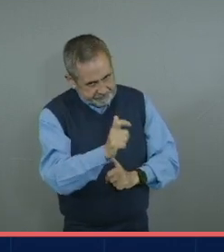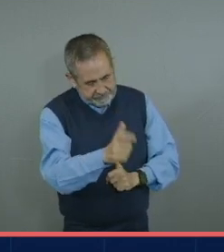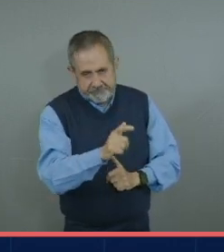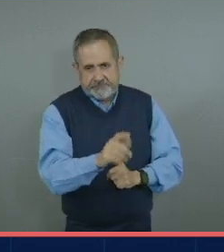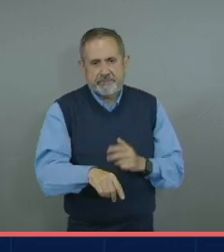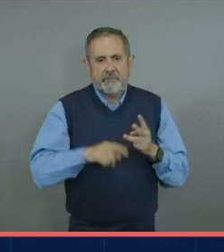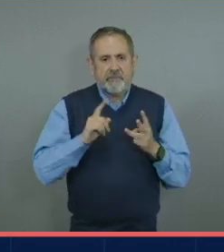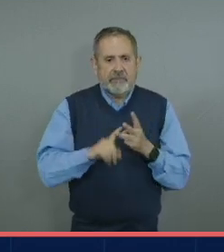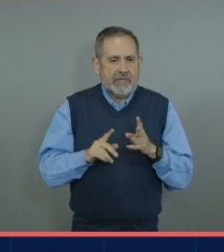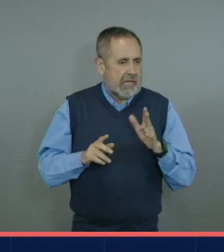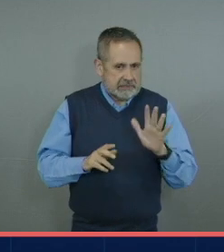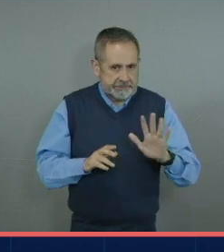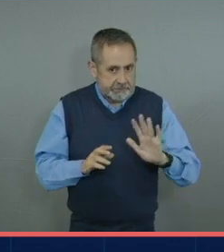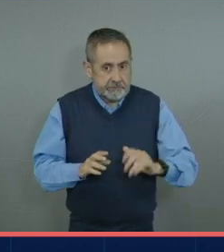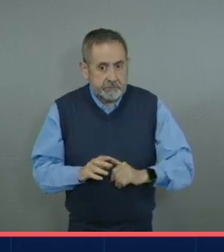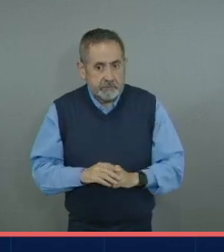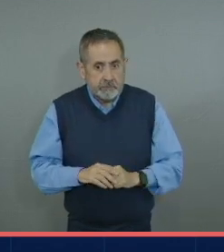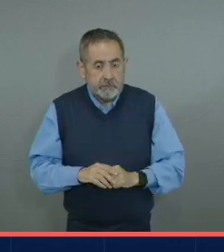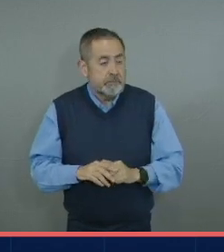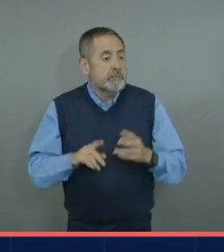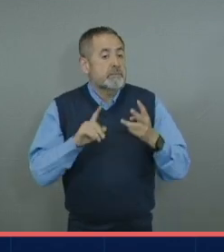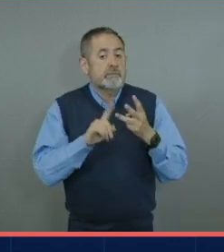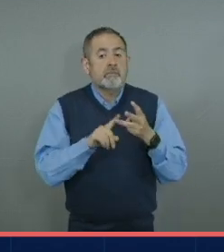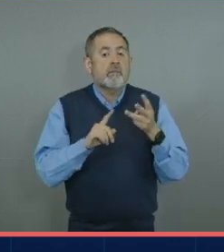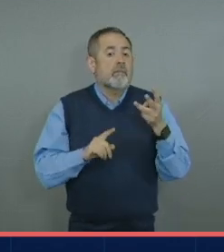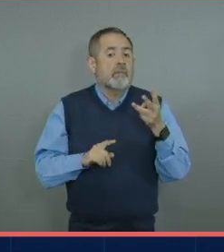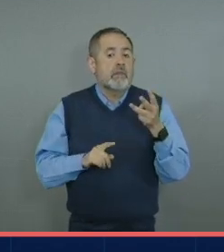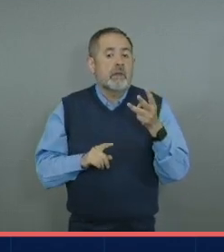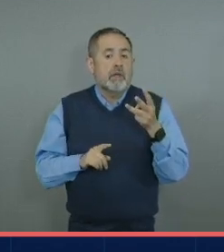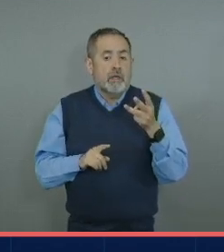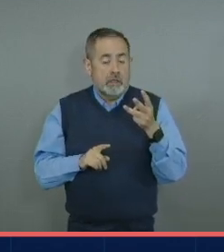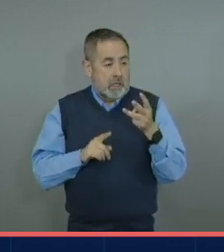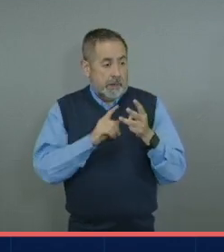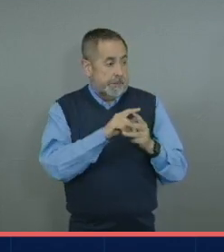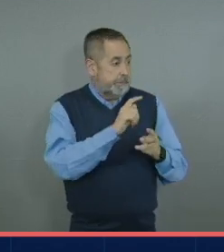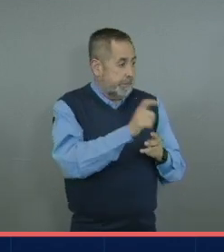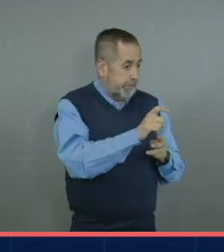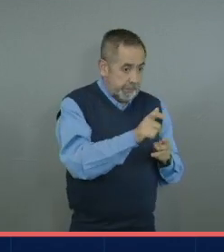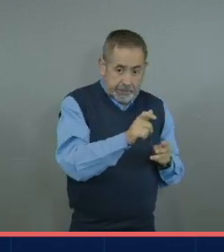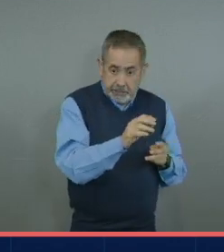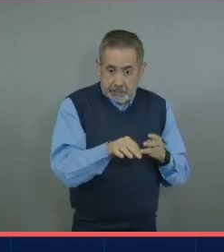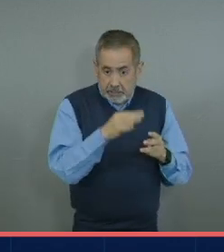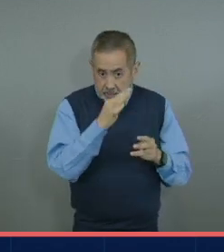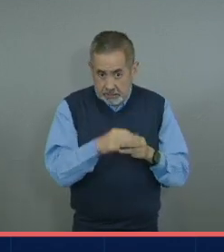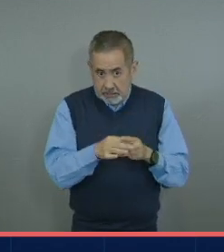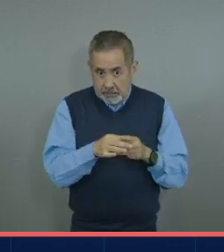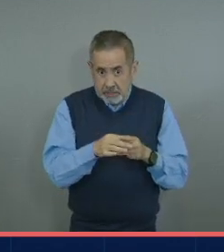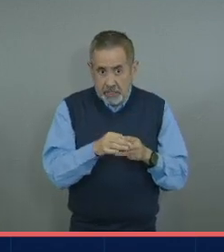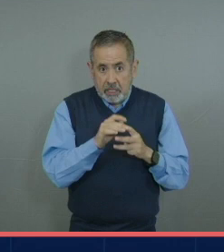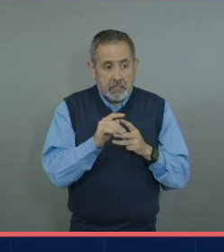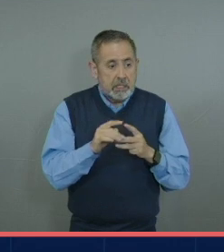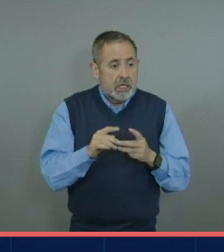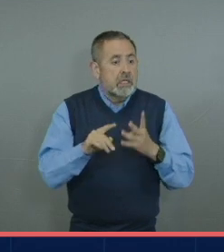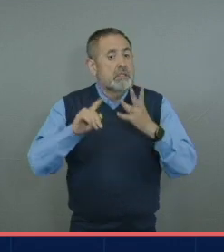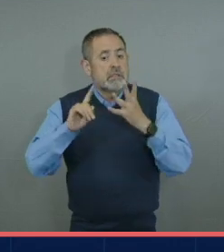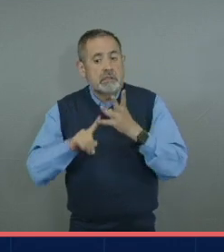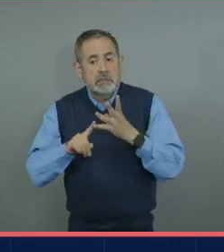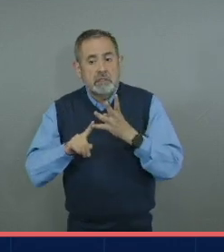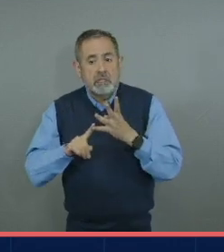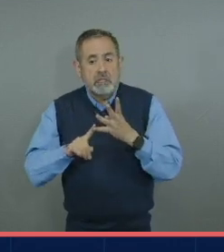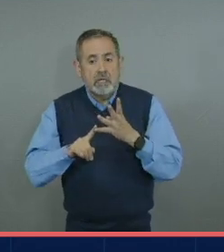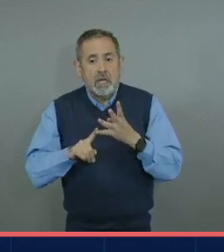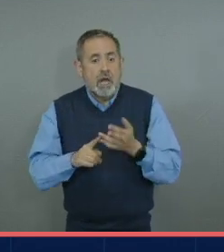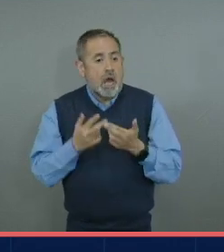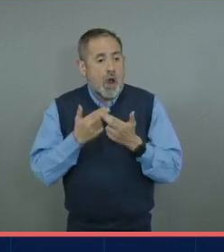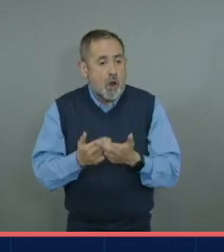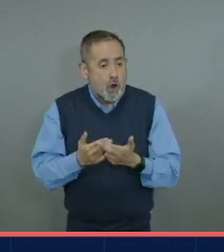justamente cosas así. ¿Sale? Entonces, ya cuando acabemos de cubrir todos estos compromisos financieros, los voy a invitar a